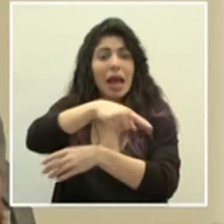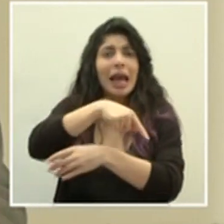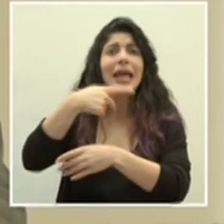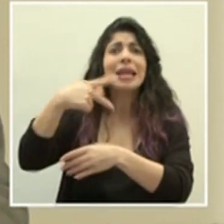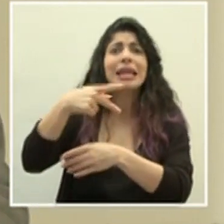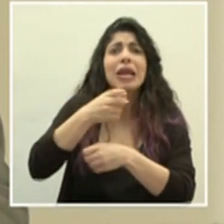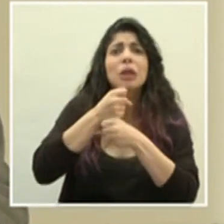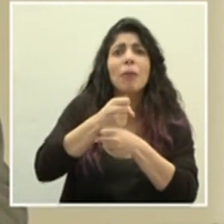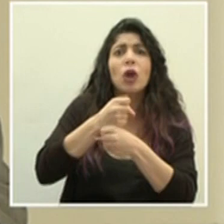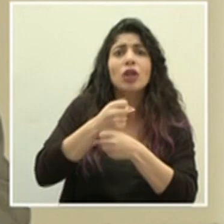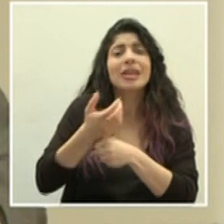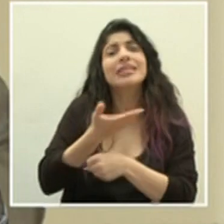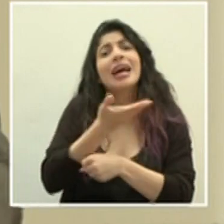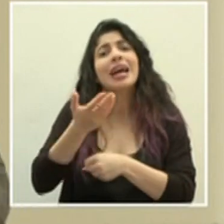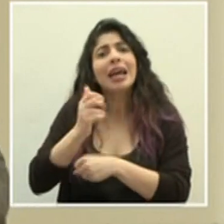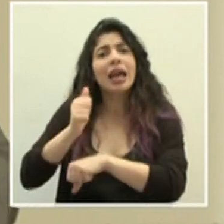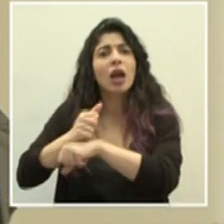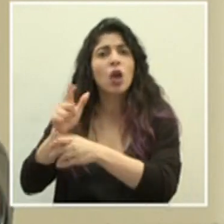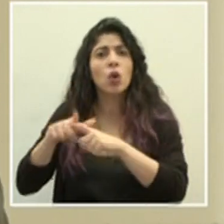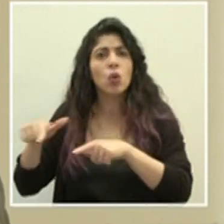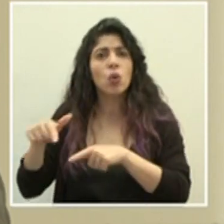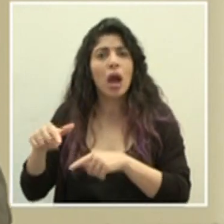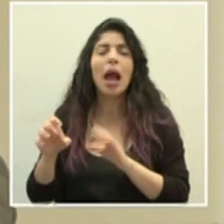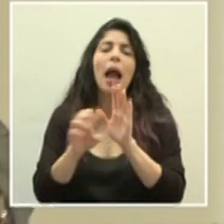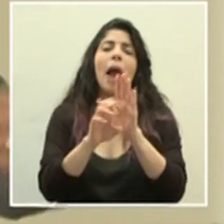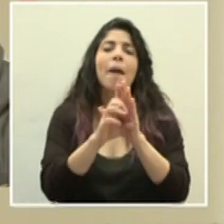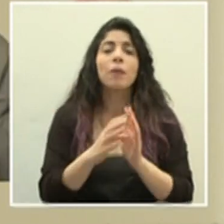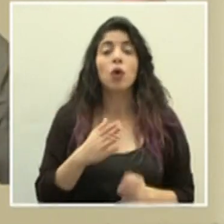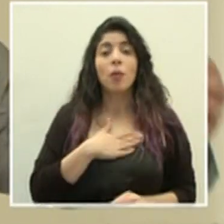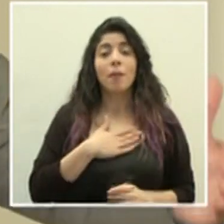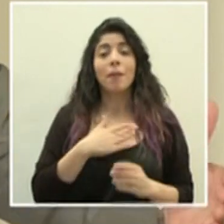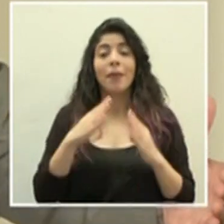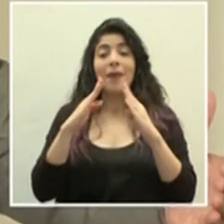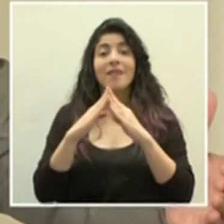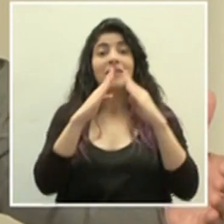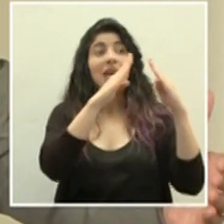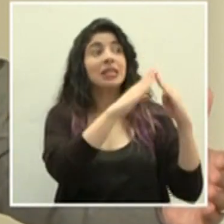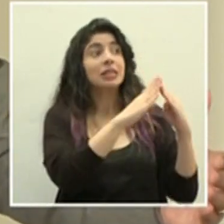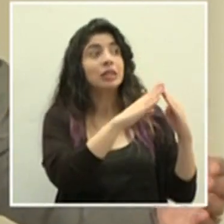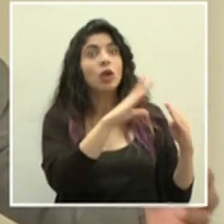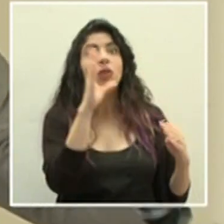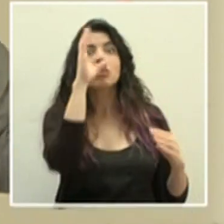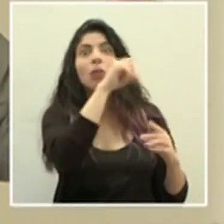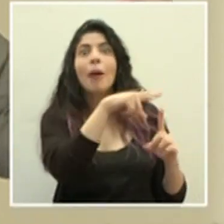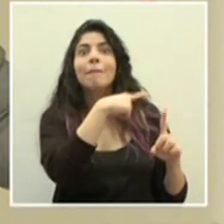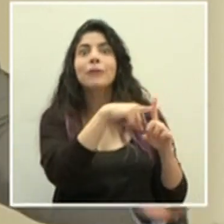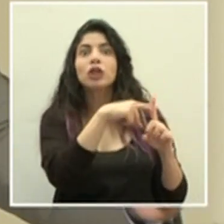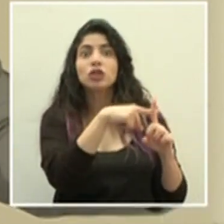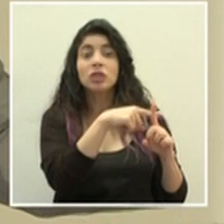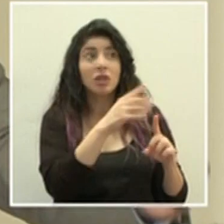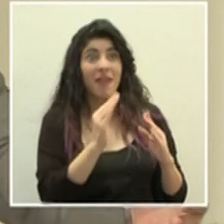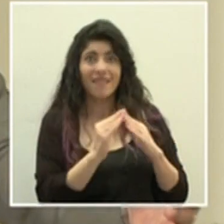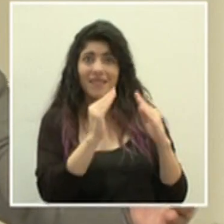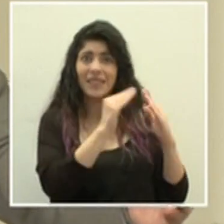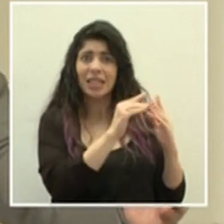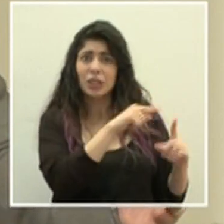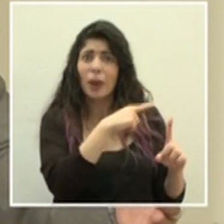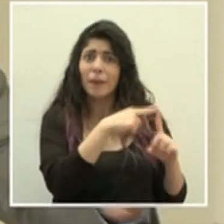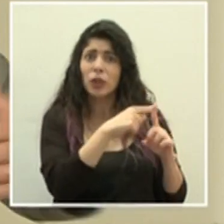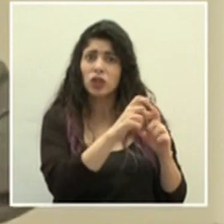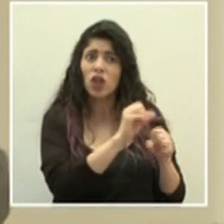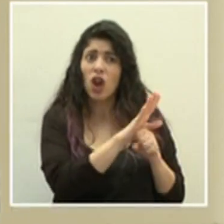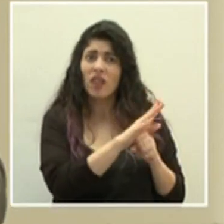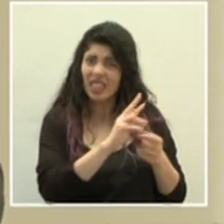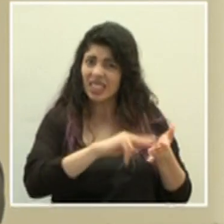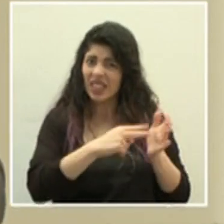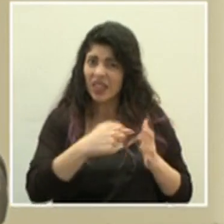lo que significa tener este sitio. Eso es como que mi vecino esté diagnosticado positivo. El hecho que mi vecino esté diagnosticado positivo